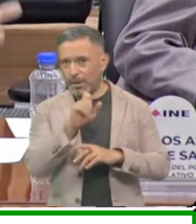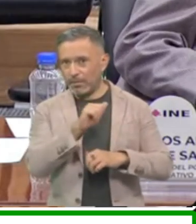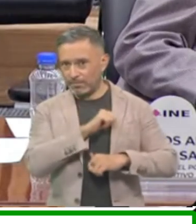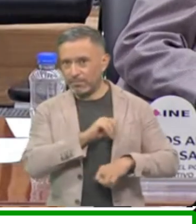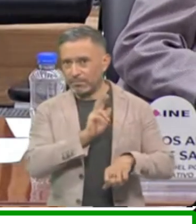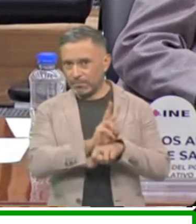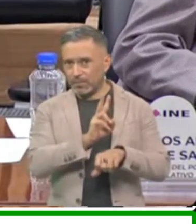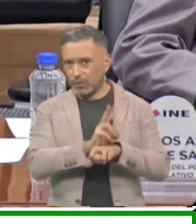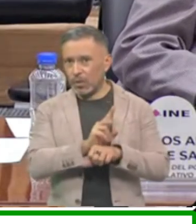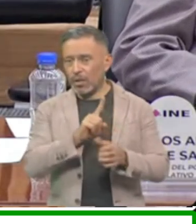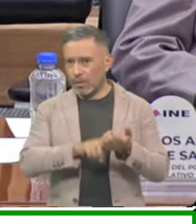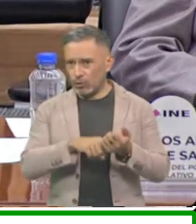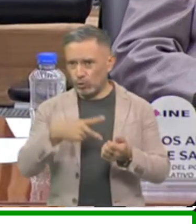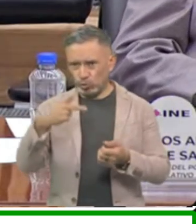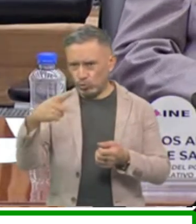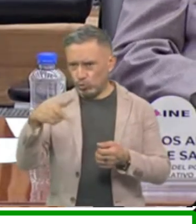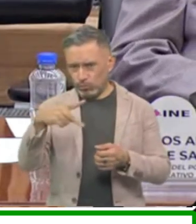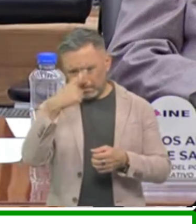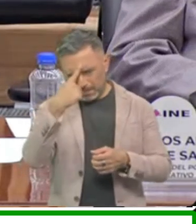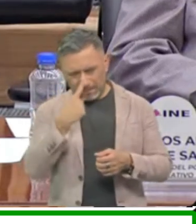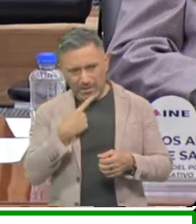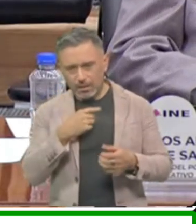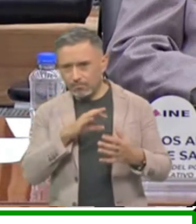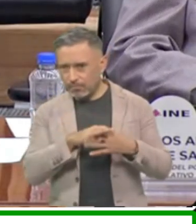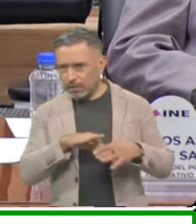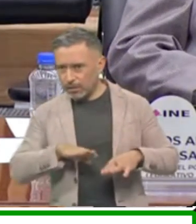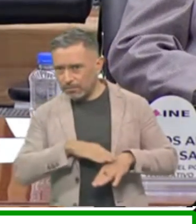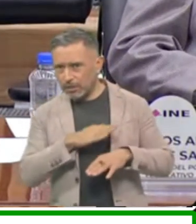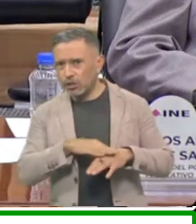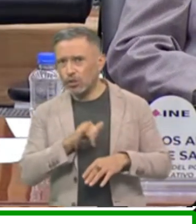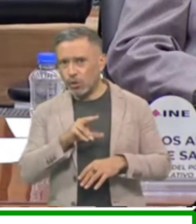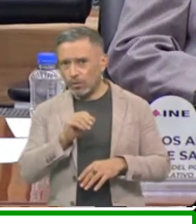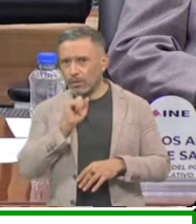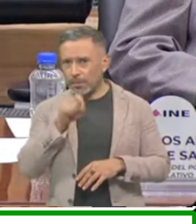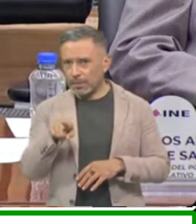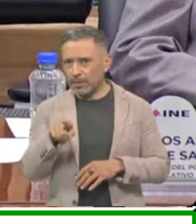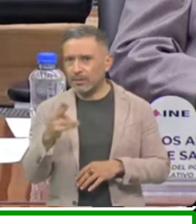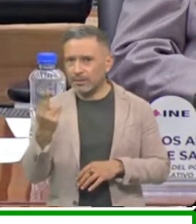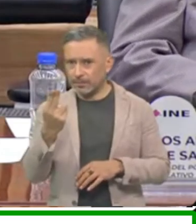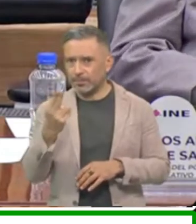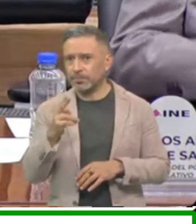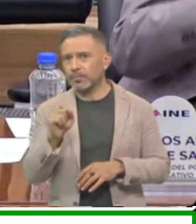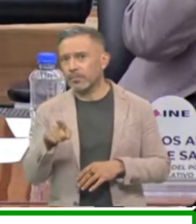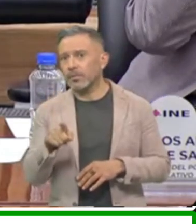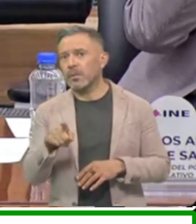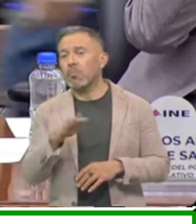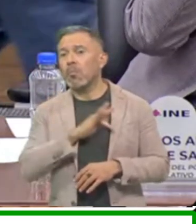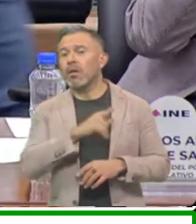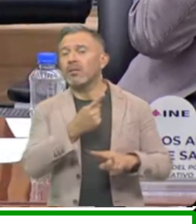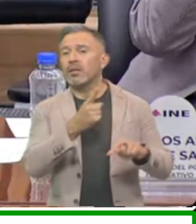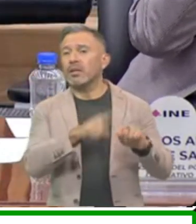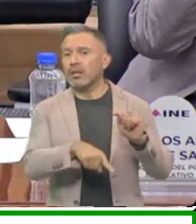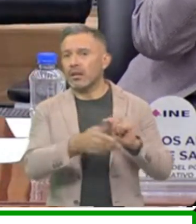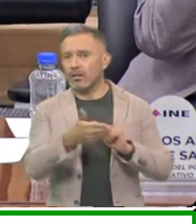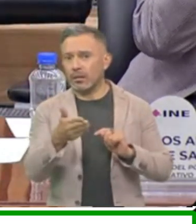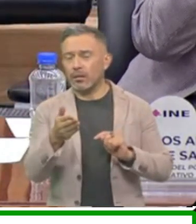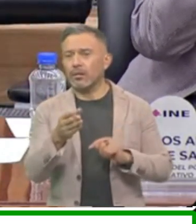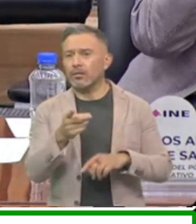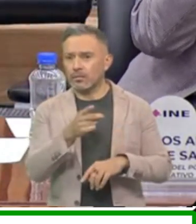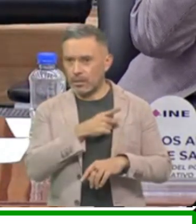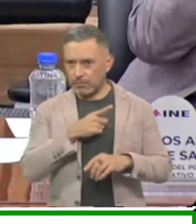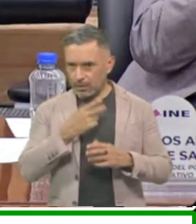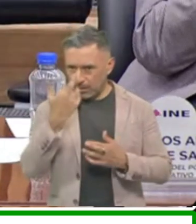supervisión en el ámbito de sus facultades y que también tiene las necesarias incluso para destituirles, debe de revisar